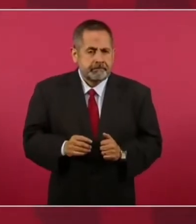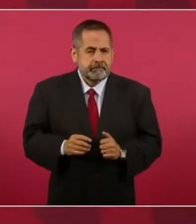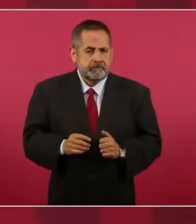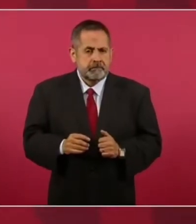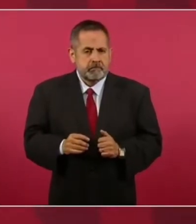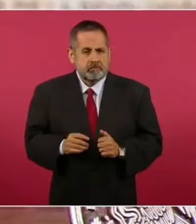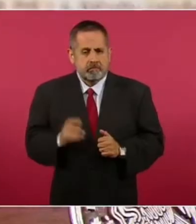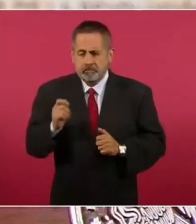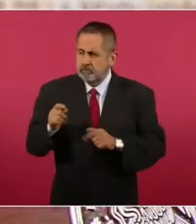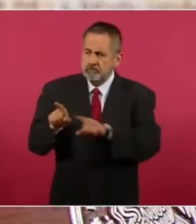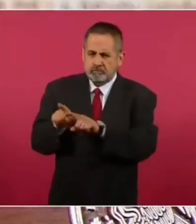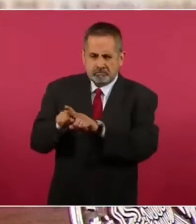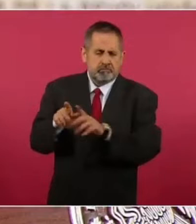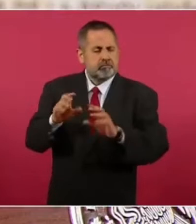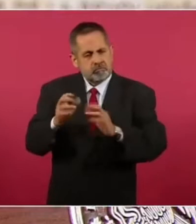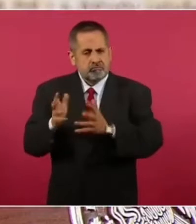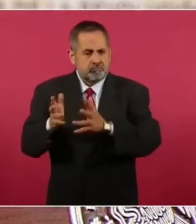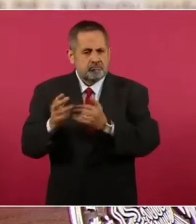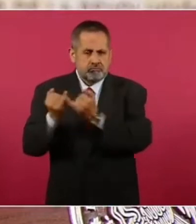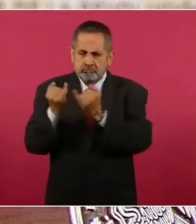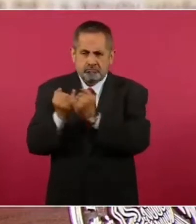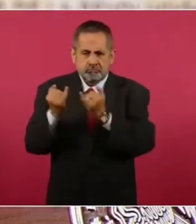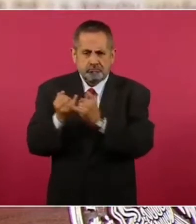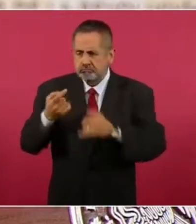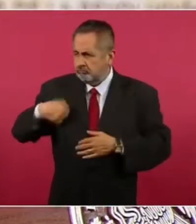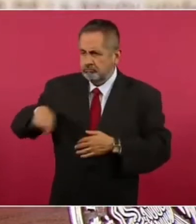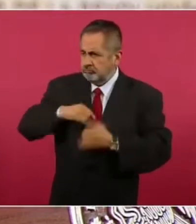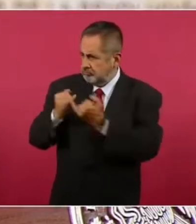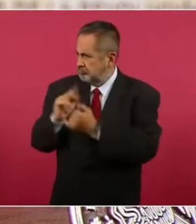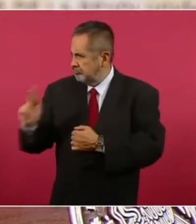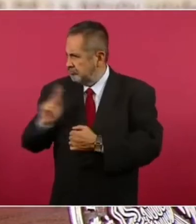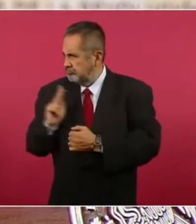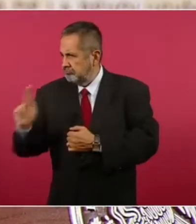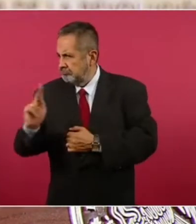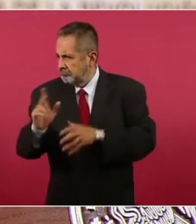lo mismo o parecido a lo nuestro.